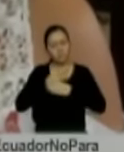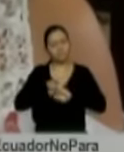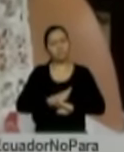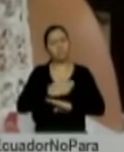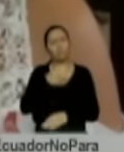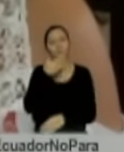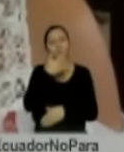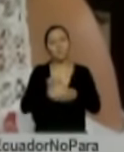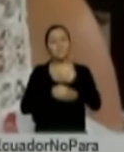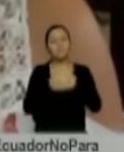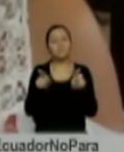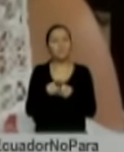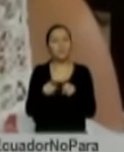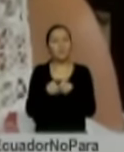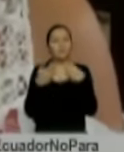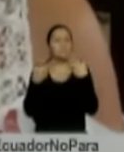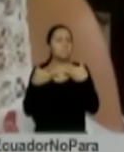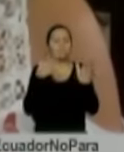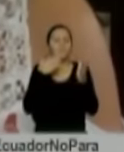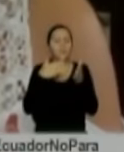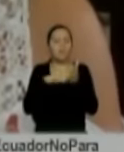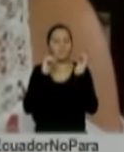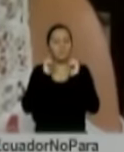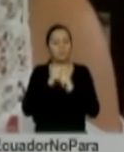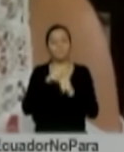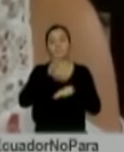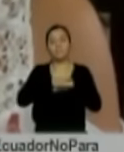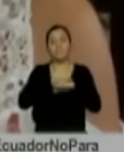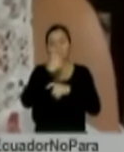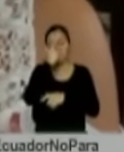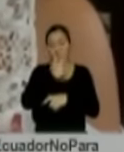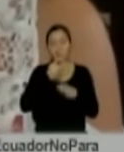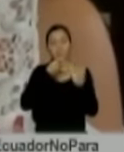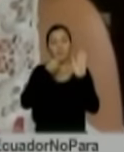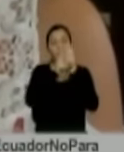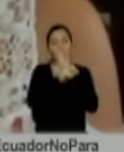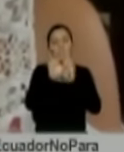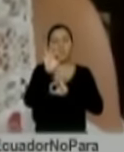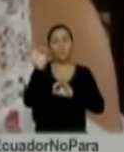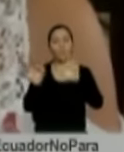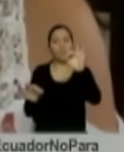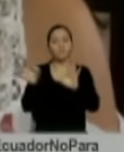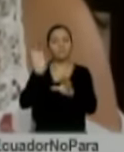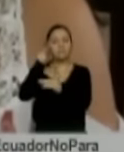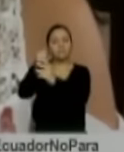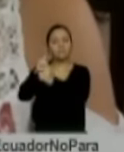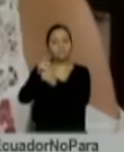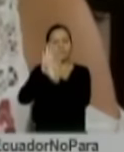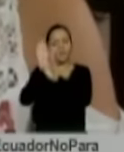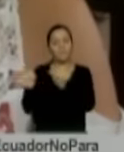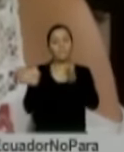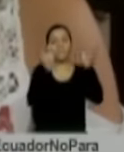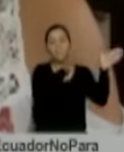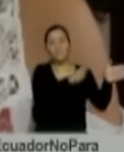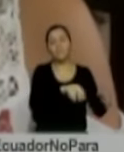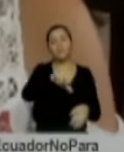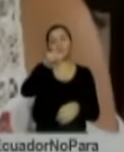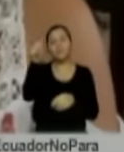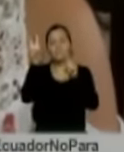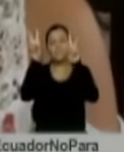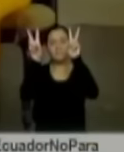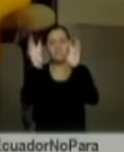veía comúnmente cuando teníamos casos que la gente tenía que ir a denunciar o a judicializar un caso. Luego teníamos otro